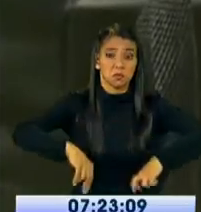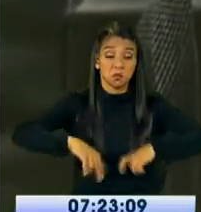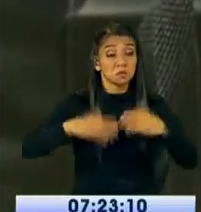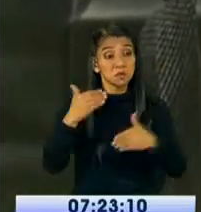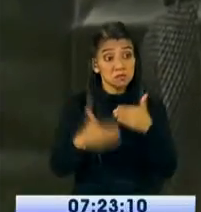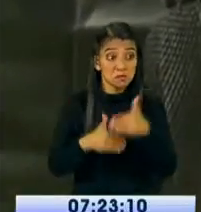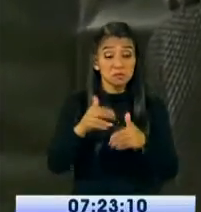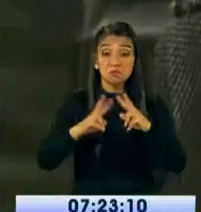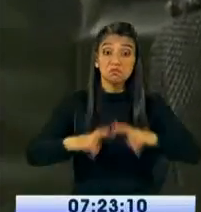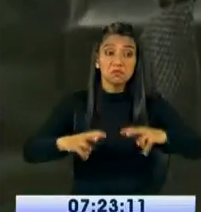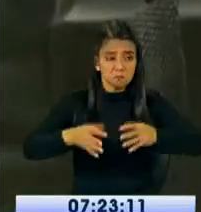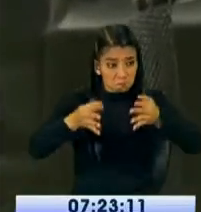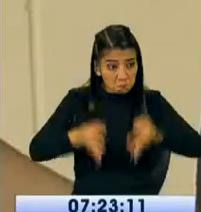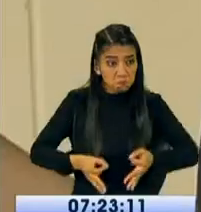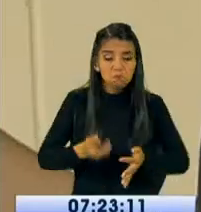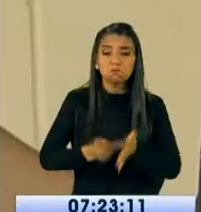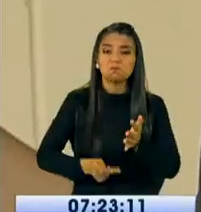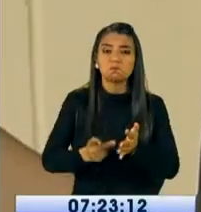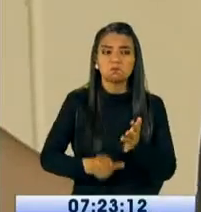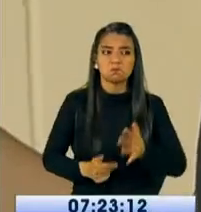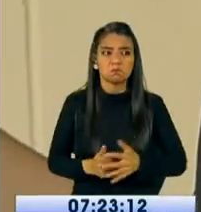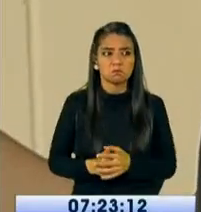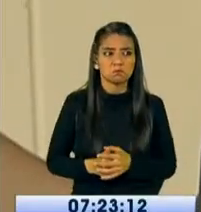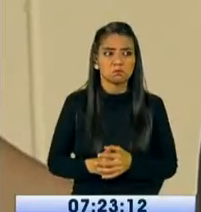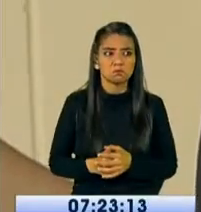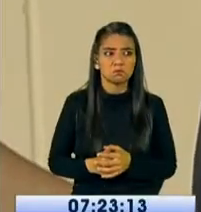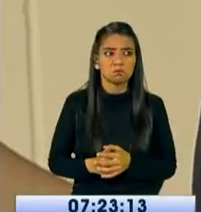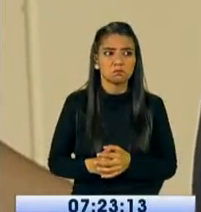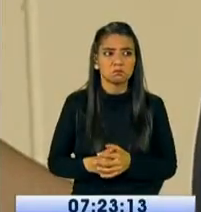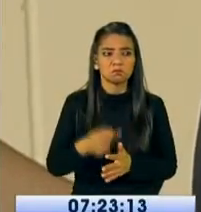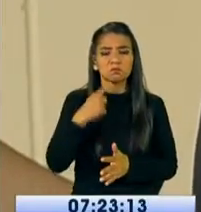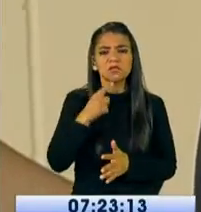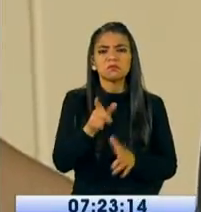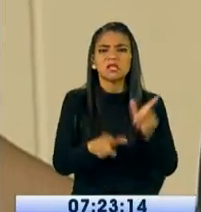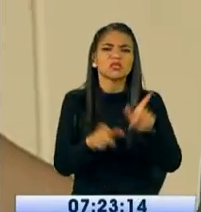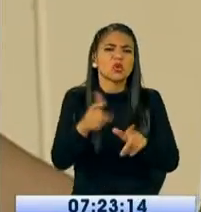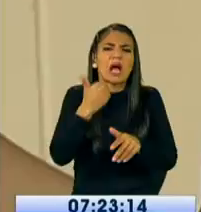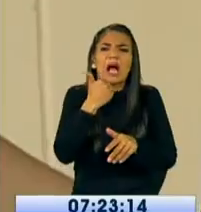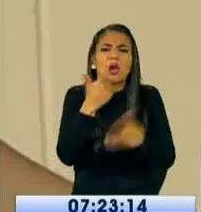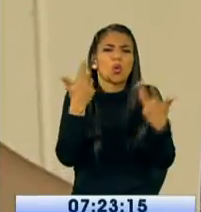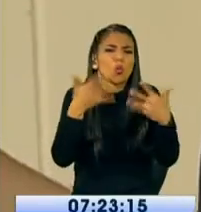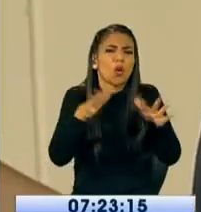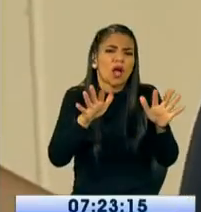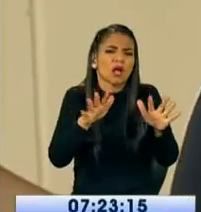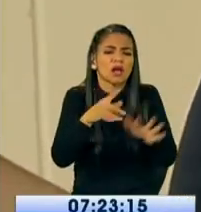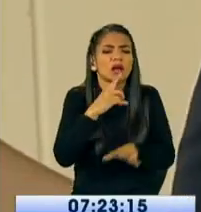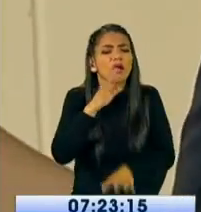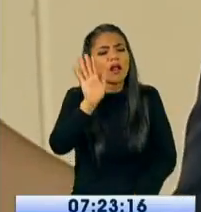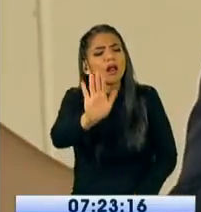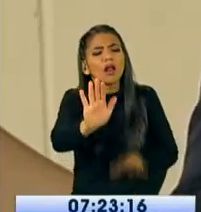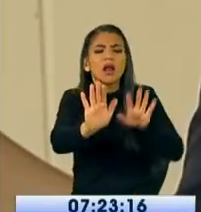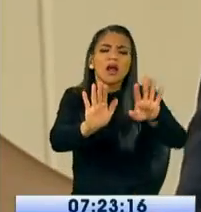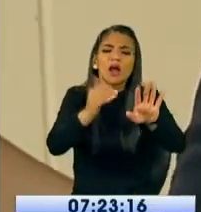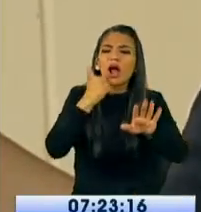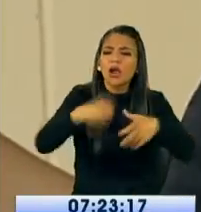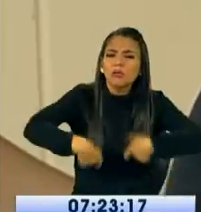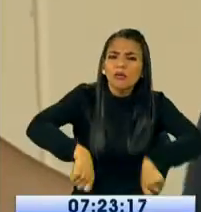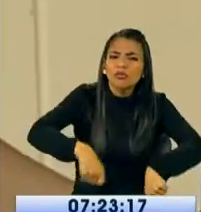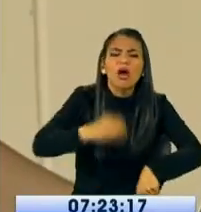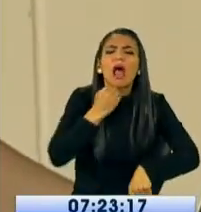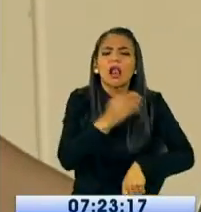indagaciones determinarían lo que ocurrió. ¿Qué estaban haciendo parar a ciudadanos que andaban trasladándose en unas motocicletas con la finalidad